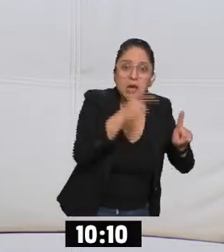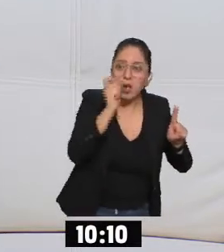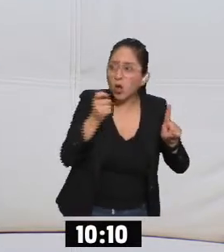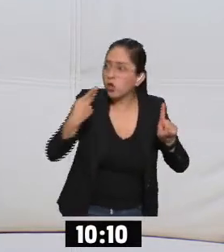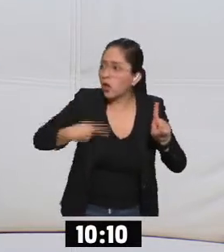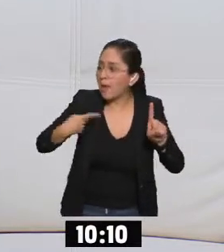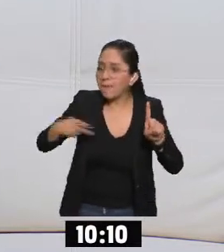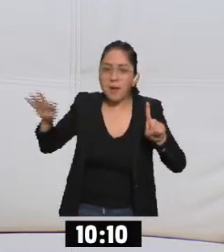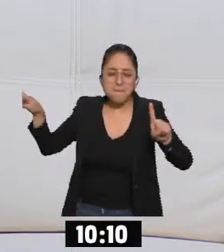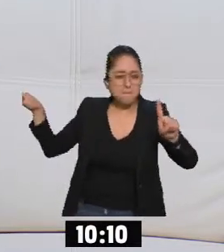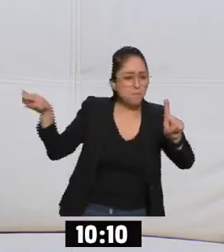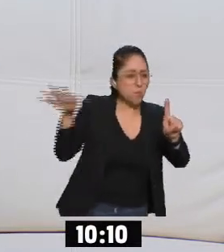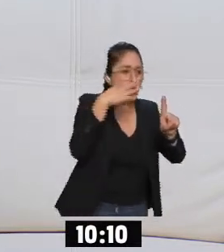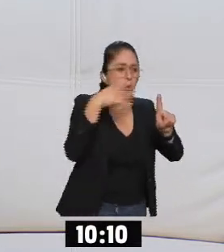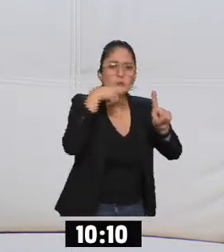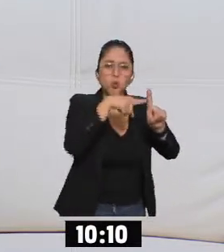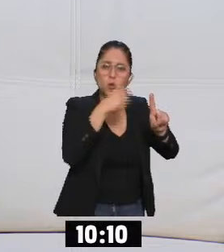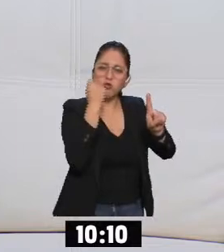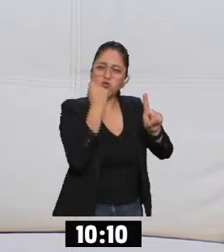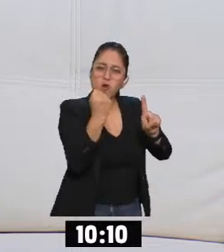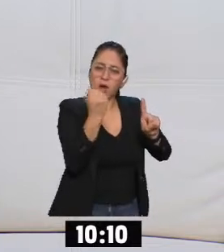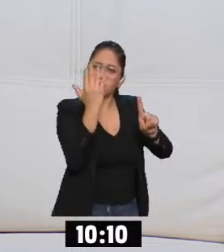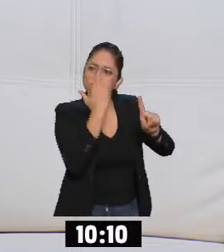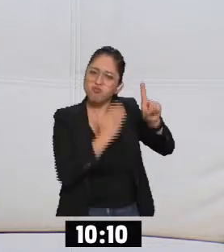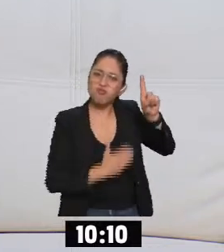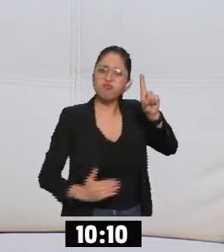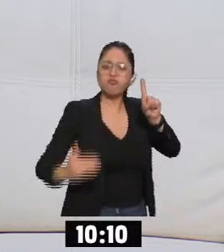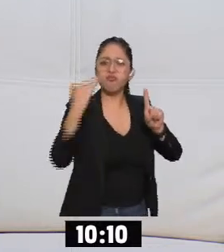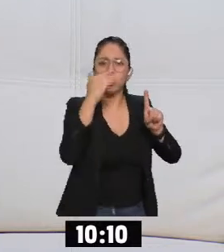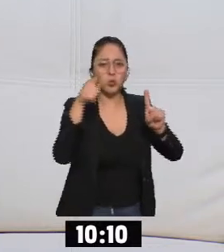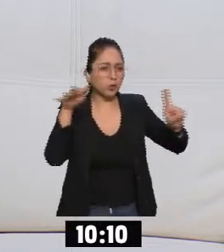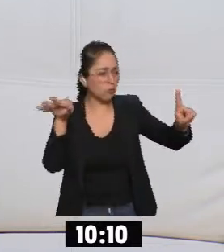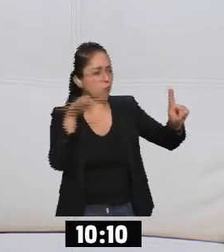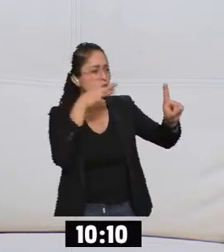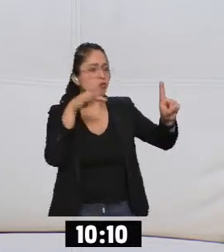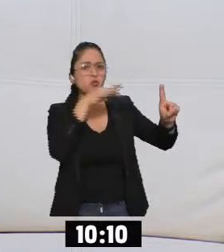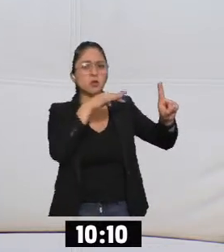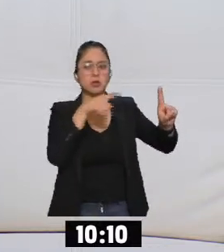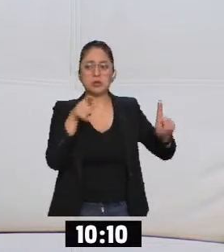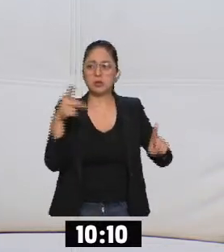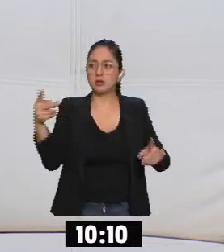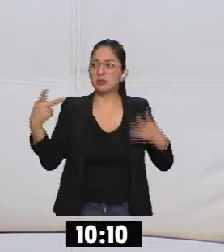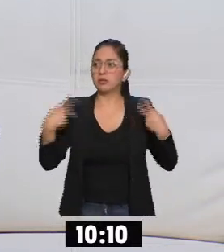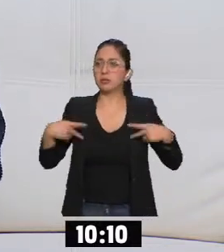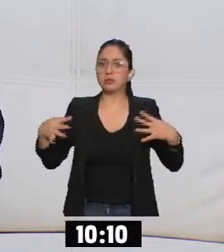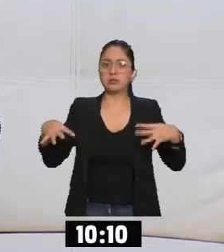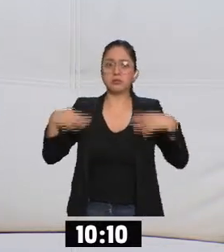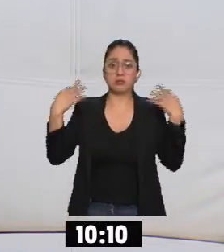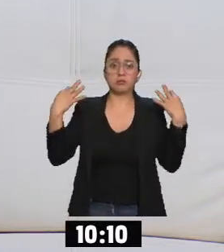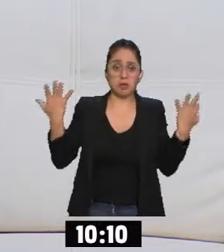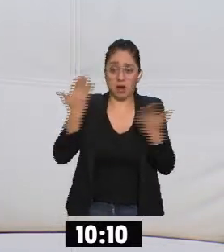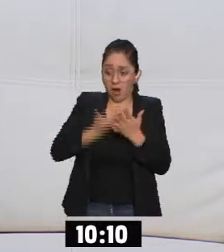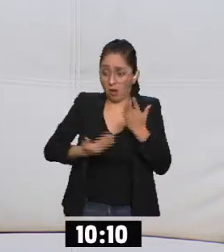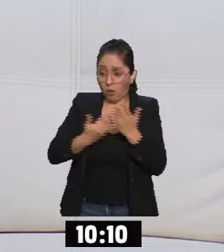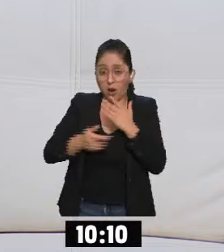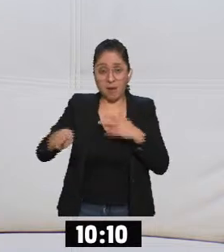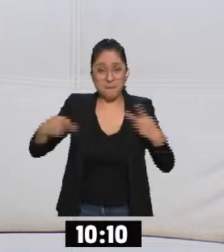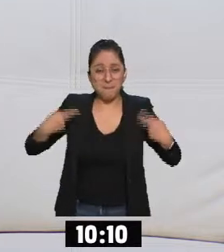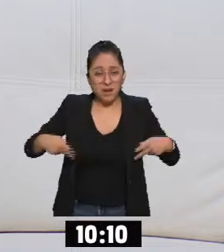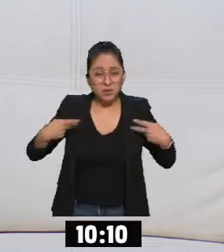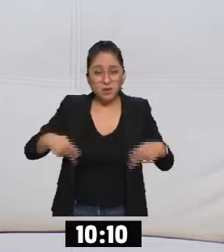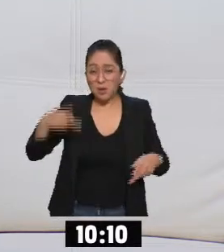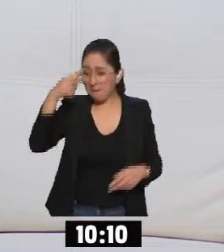que triunfes, que seas el fuerte, y del deportista igual. Y yo creo que los mexicanos que tienen menos recursos económicos